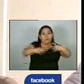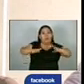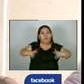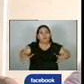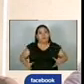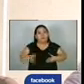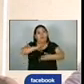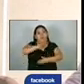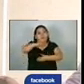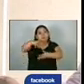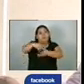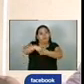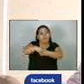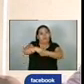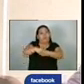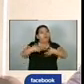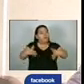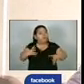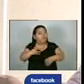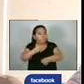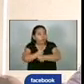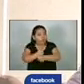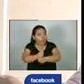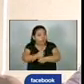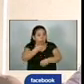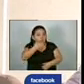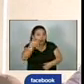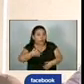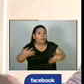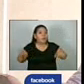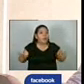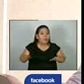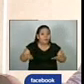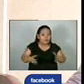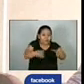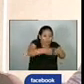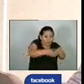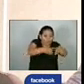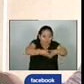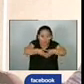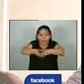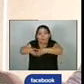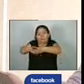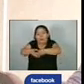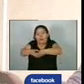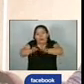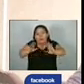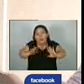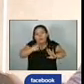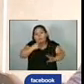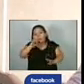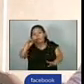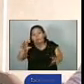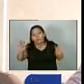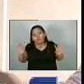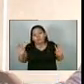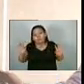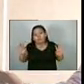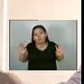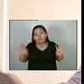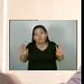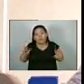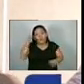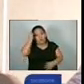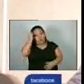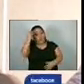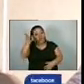globales pero se concretan en lo concreto en lo local, en lo pequeño esa visión es la que la iglesia sostiene parece